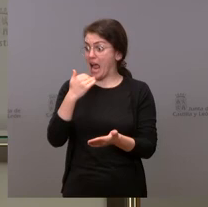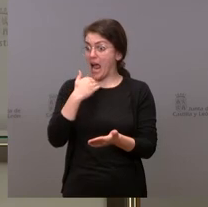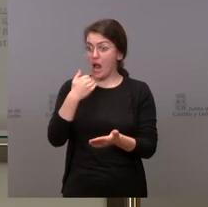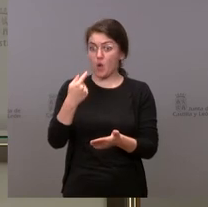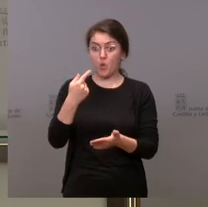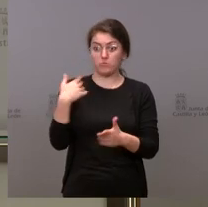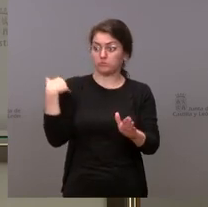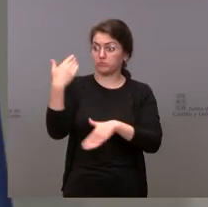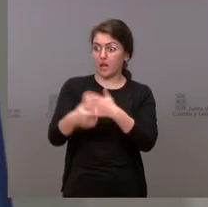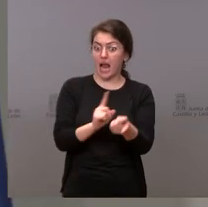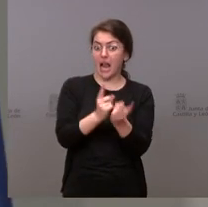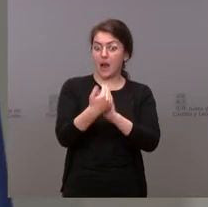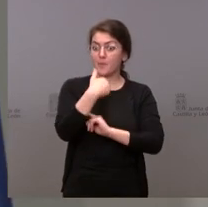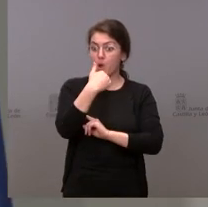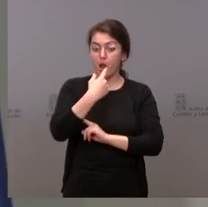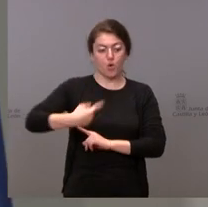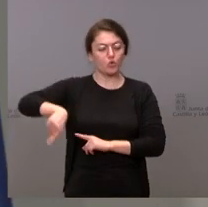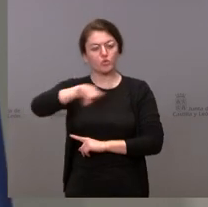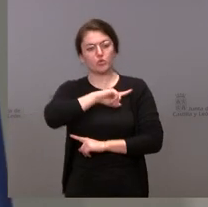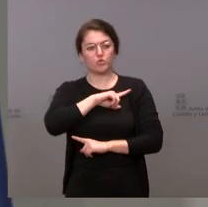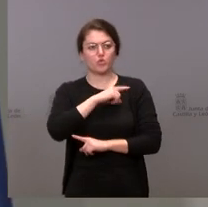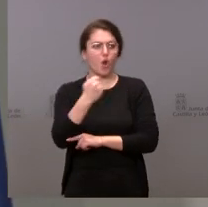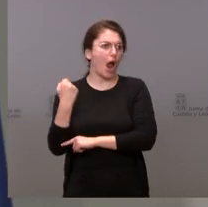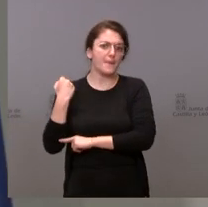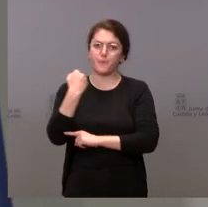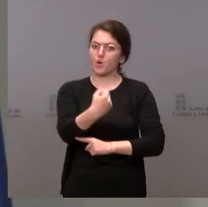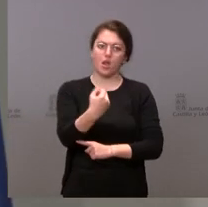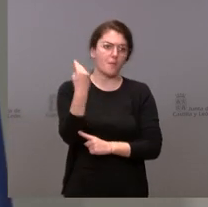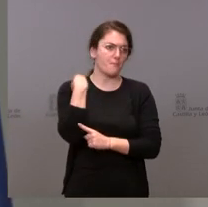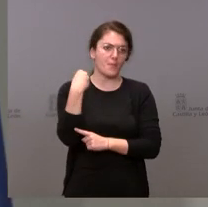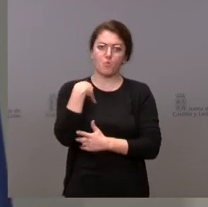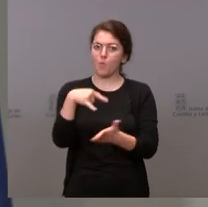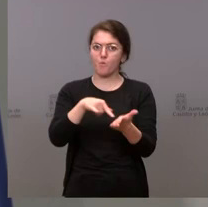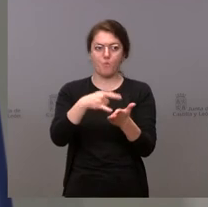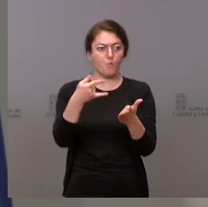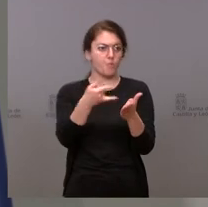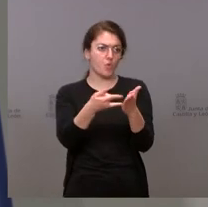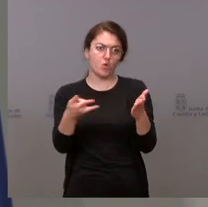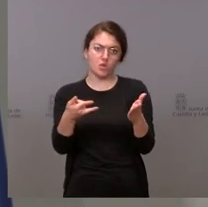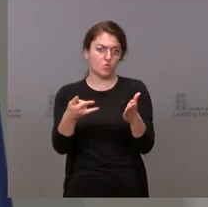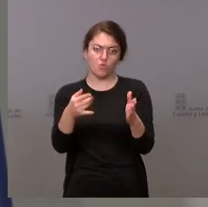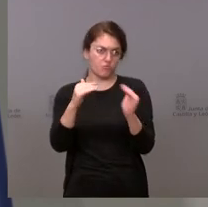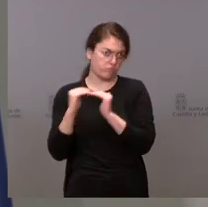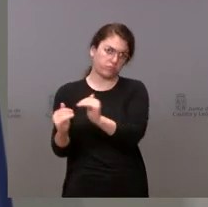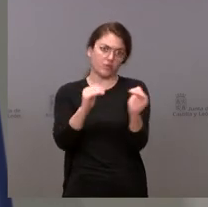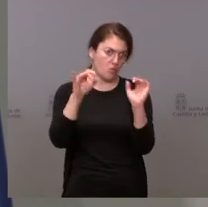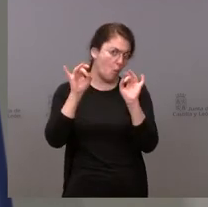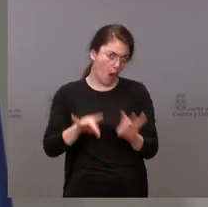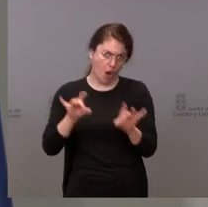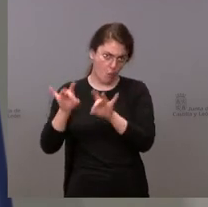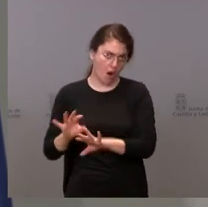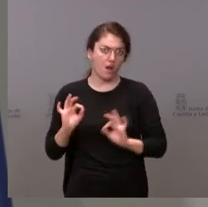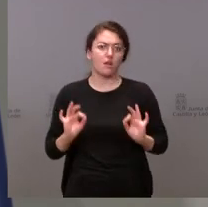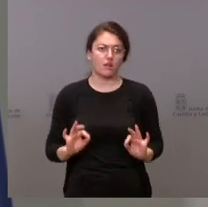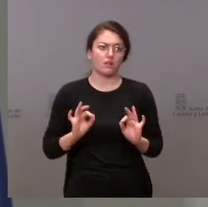proceso bueno nosotros otorgamos el mismo apoyo que corresponde a cualquier proyecto en idénticas circunstancias a este y por tanto